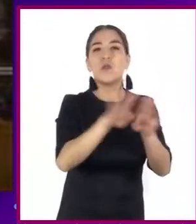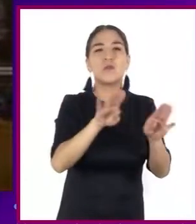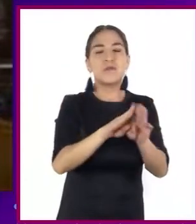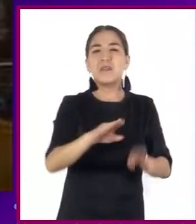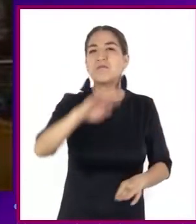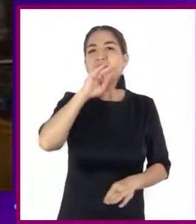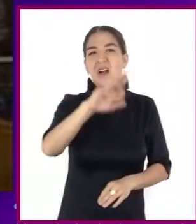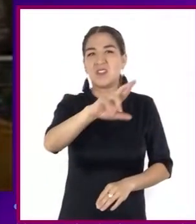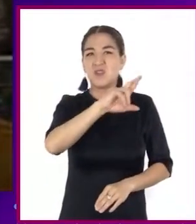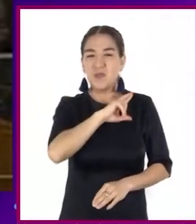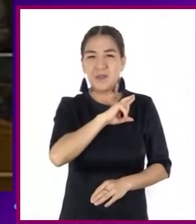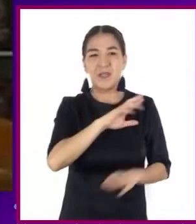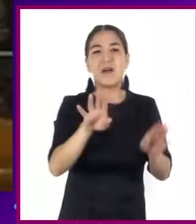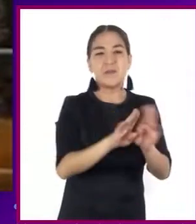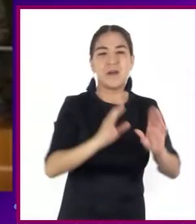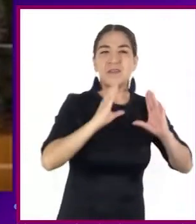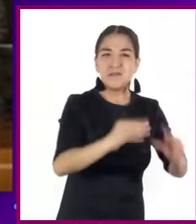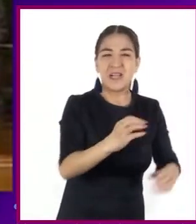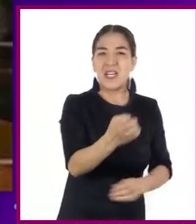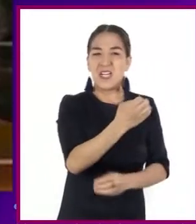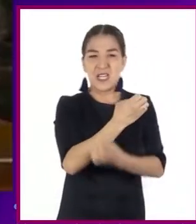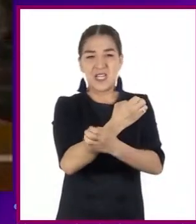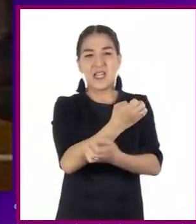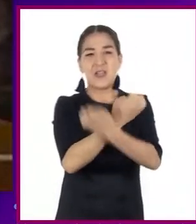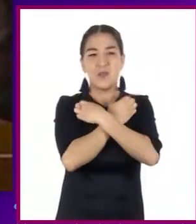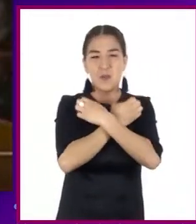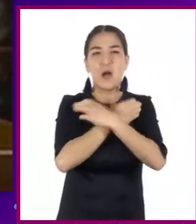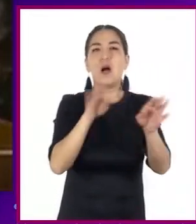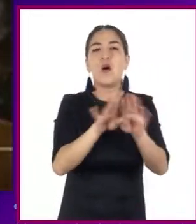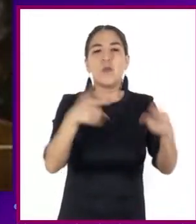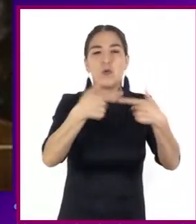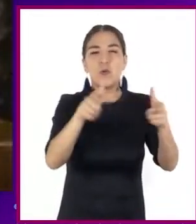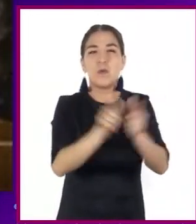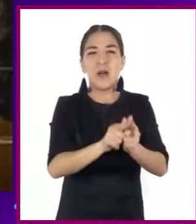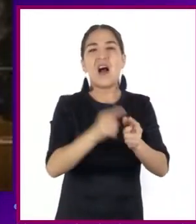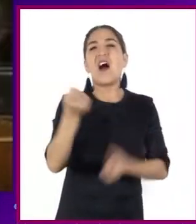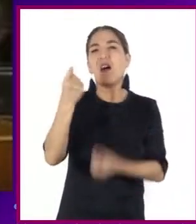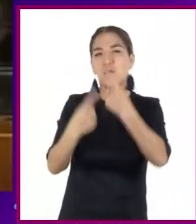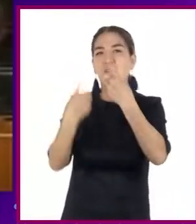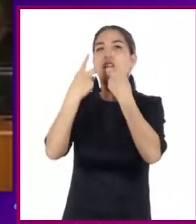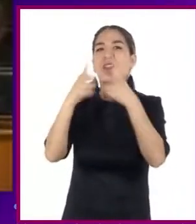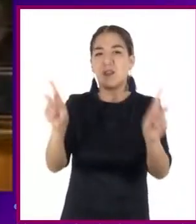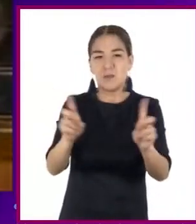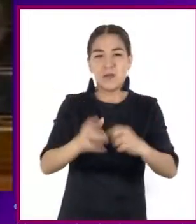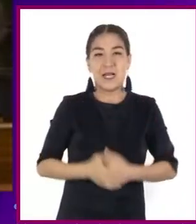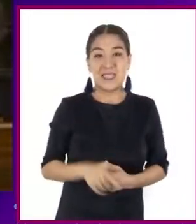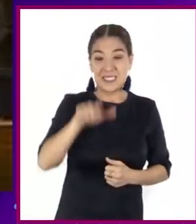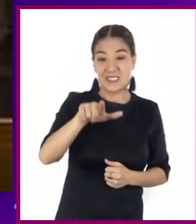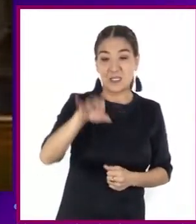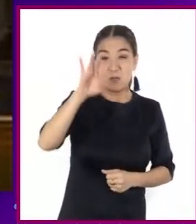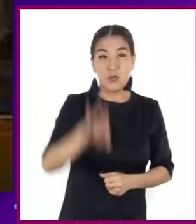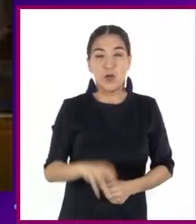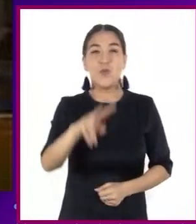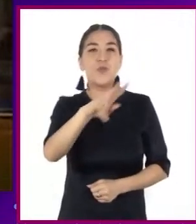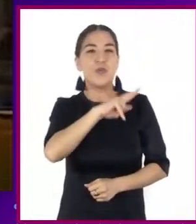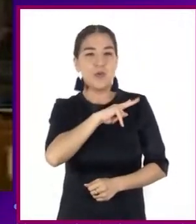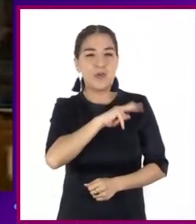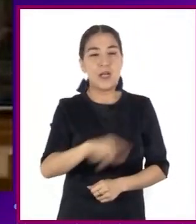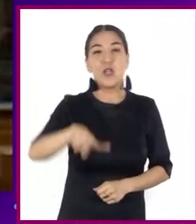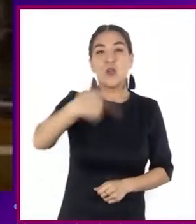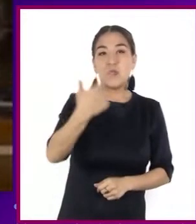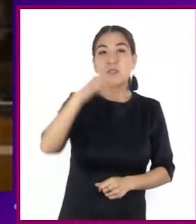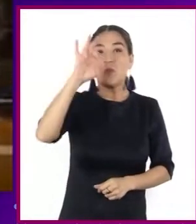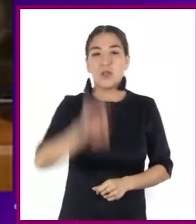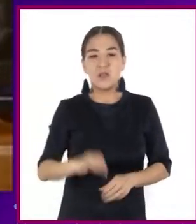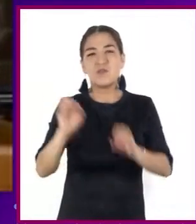sus hijos. El 11% de este grupo de mujeres son divorciadas, 17% viudas,